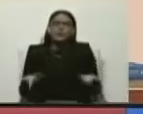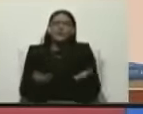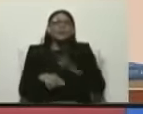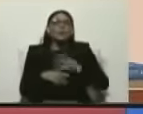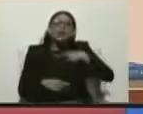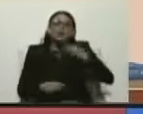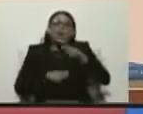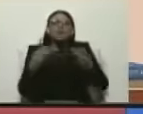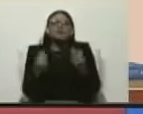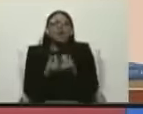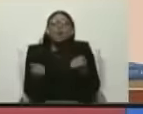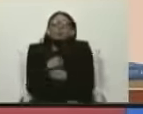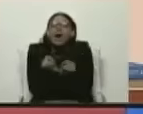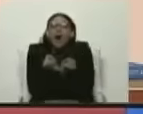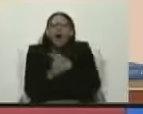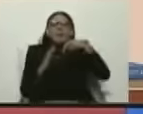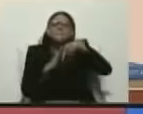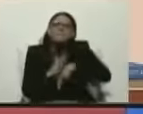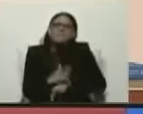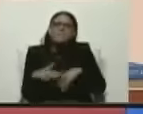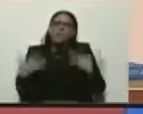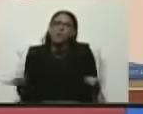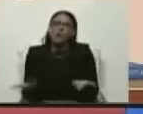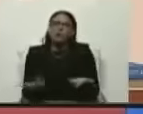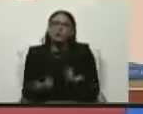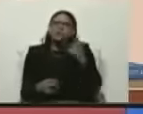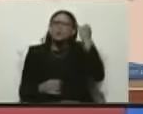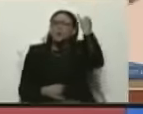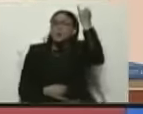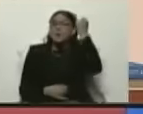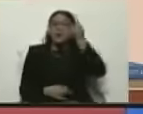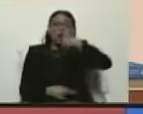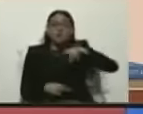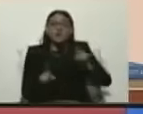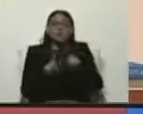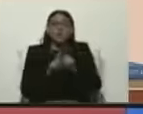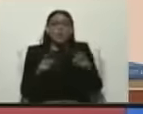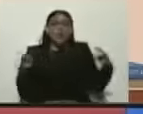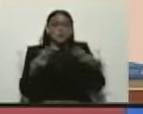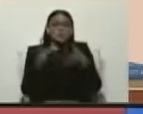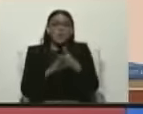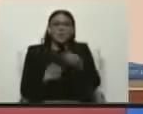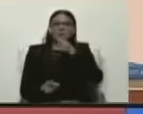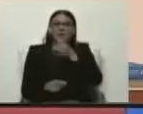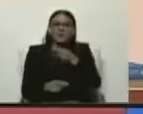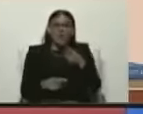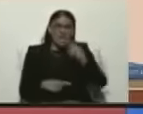amor. Entonces, imagínese usted una rueda de prensa de la oposición. ¿Tendrían estas